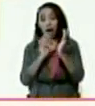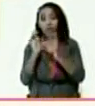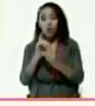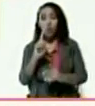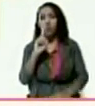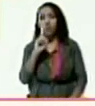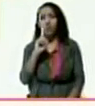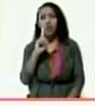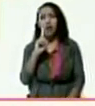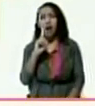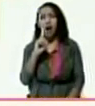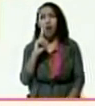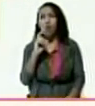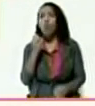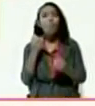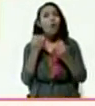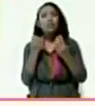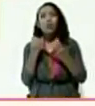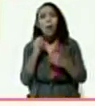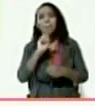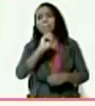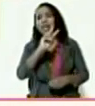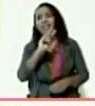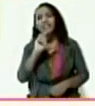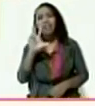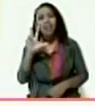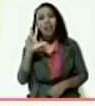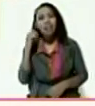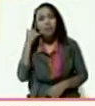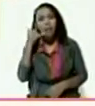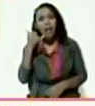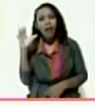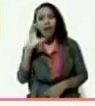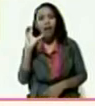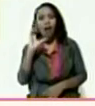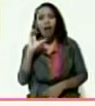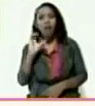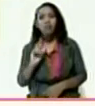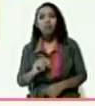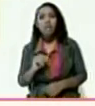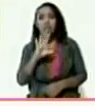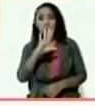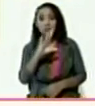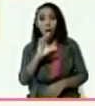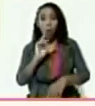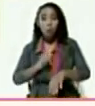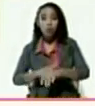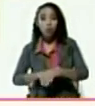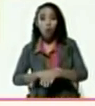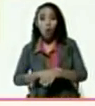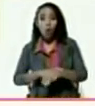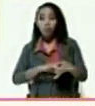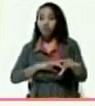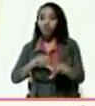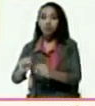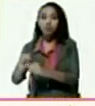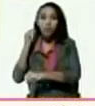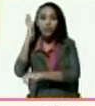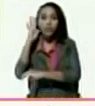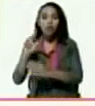¿fueron cuántos? Como 23 llamadas aquí en Caracas, en 23 llamadas, y en 5 minutos el palacio estaba tomado.